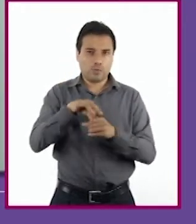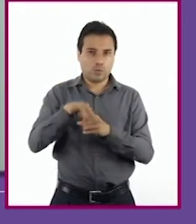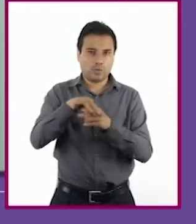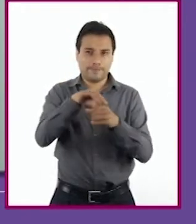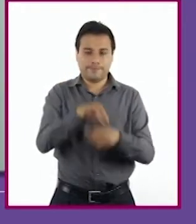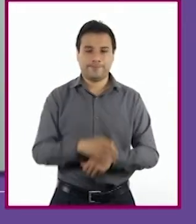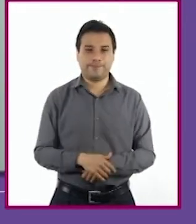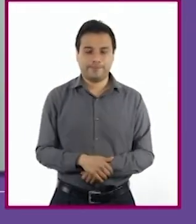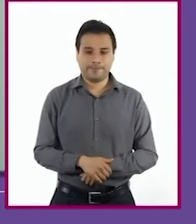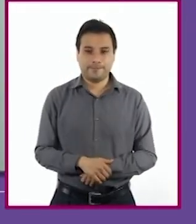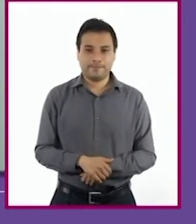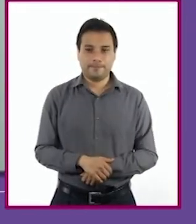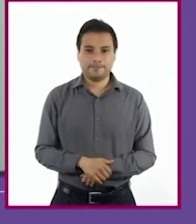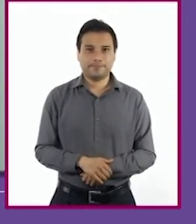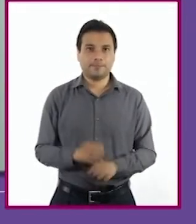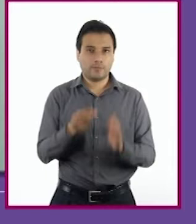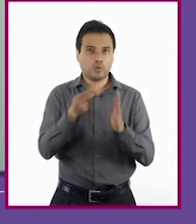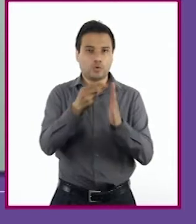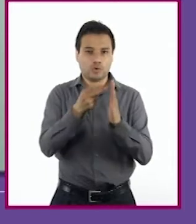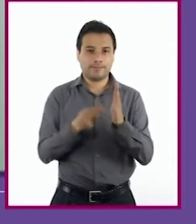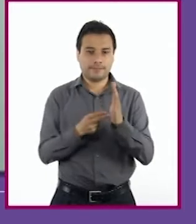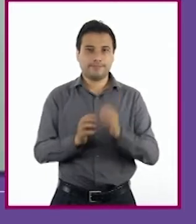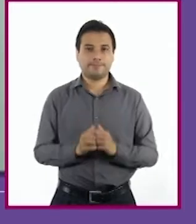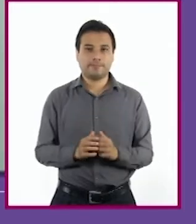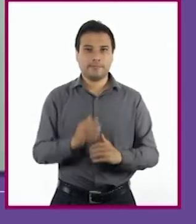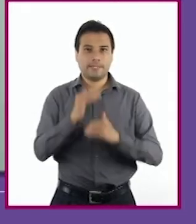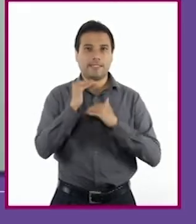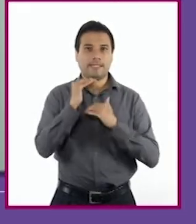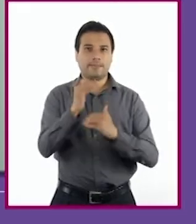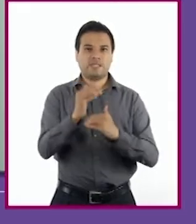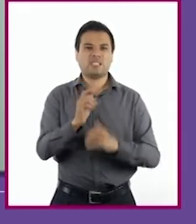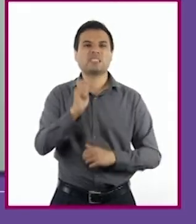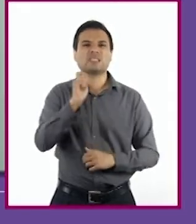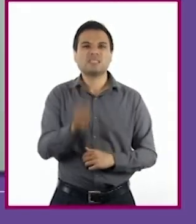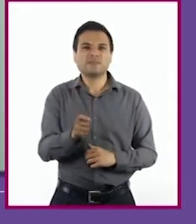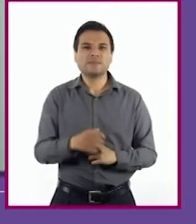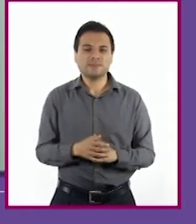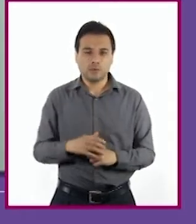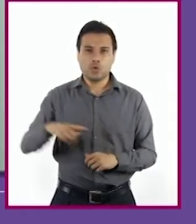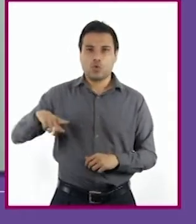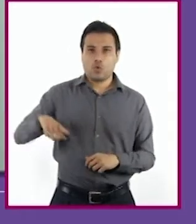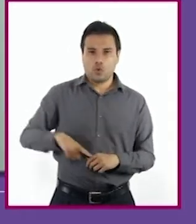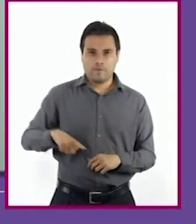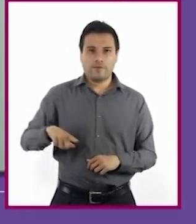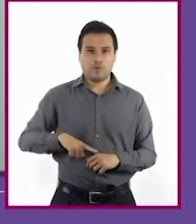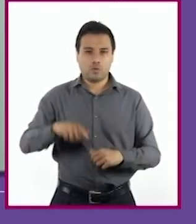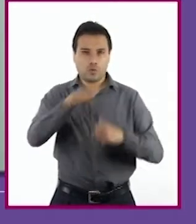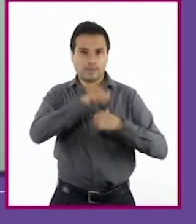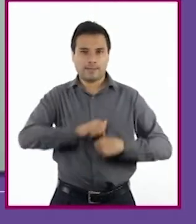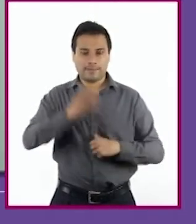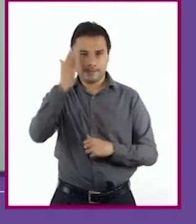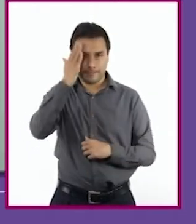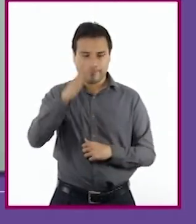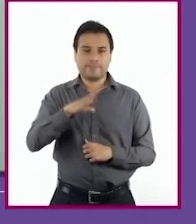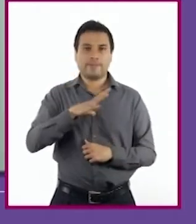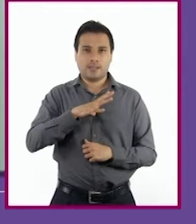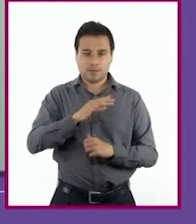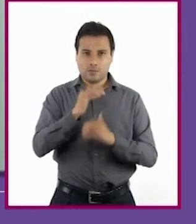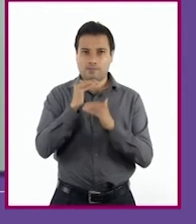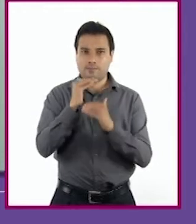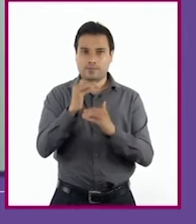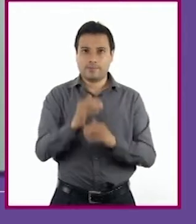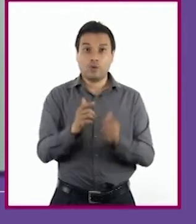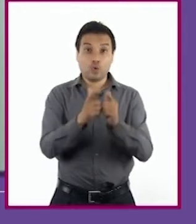cuentas. Normas: límites para el poder de los gobernantes y representantes, respeto a los derechos de